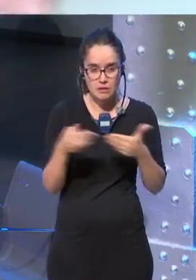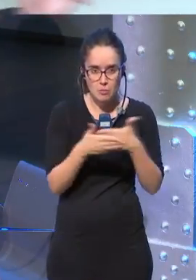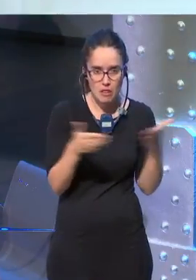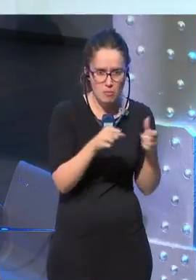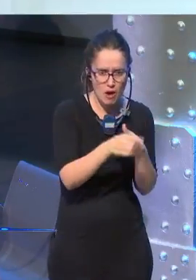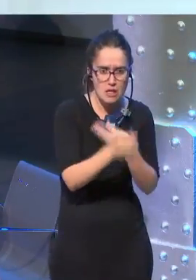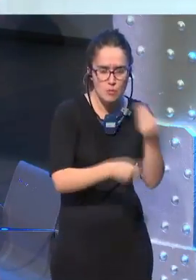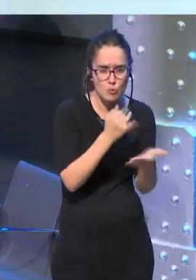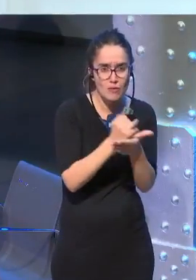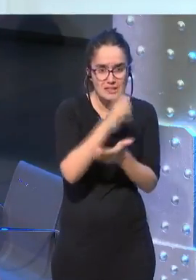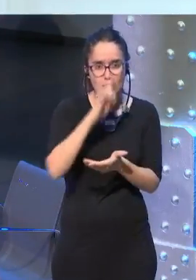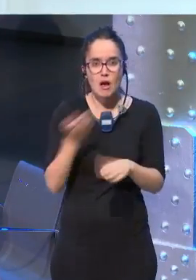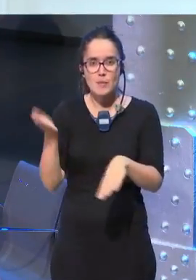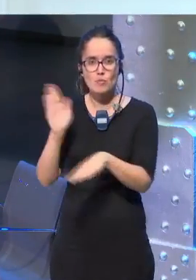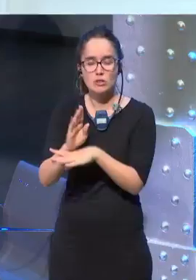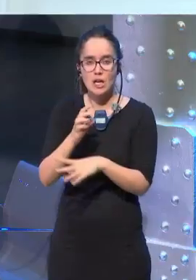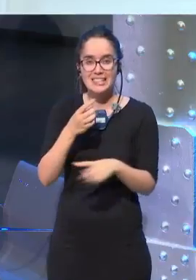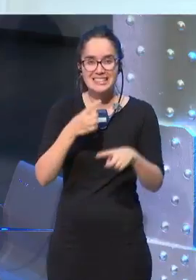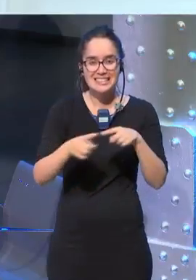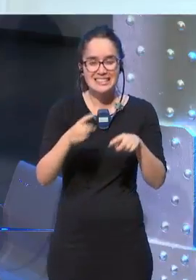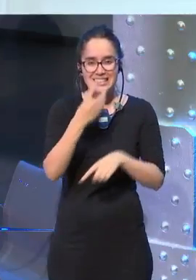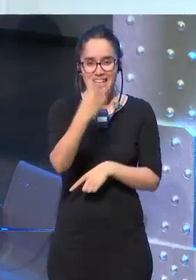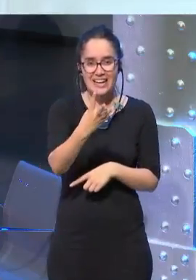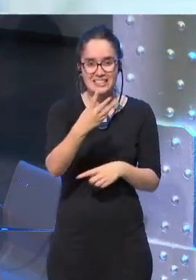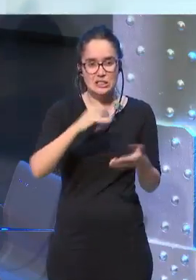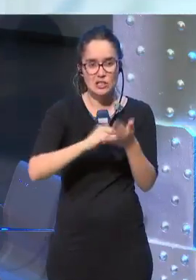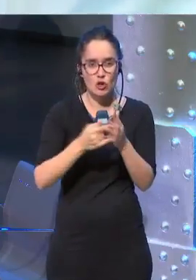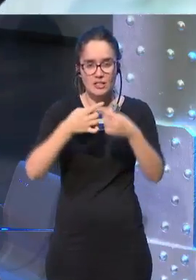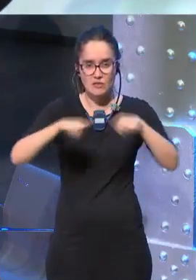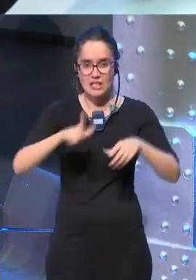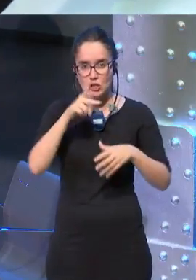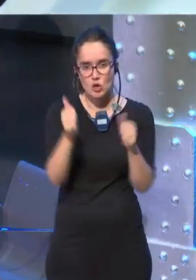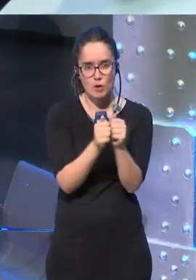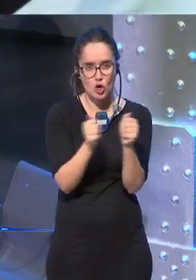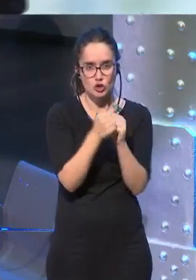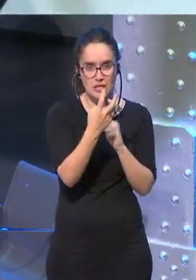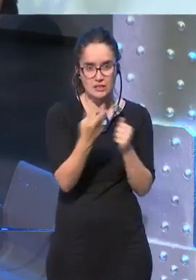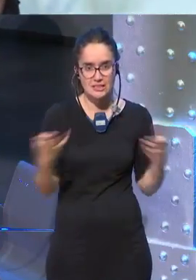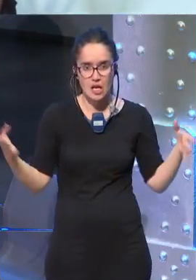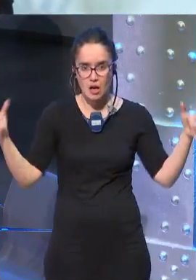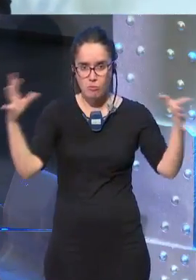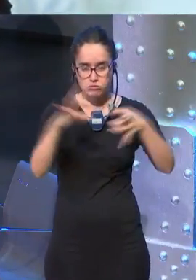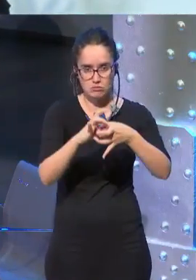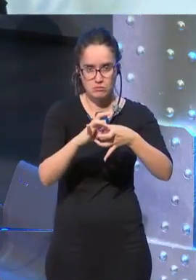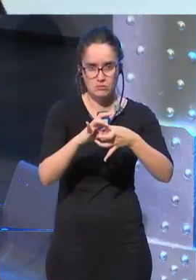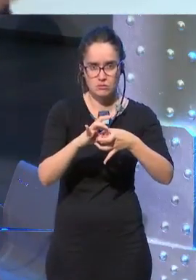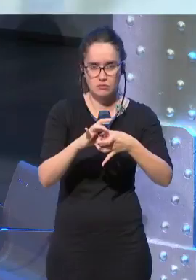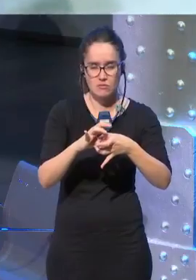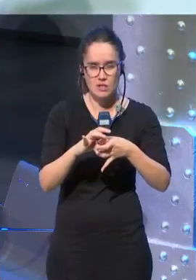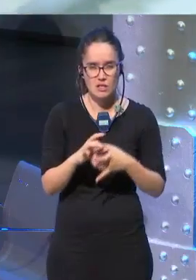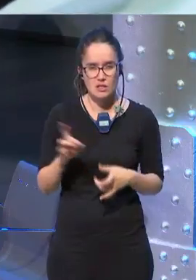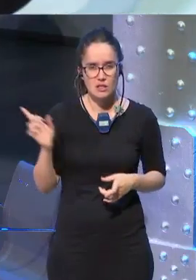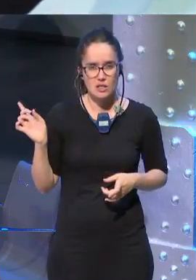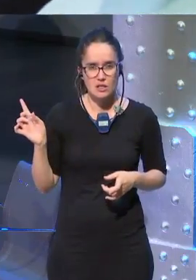imagen muestra cómo las 3 distintas tecnologías de hormigón se unen.